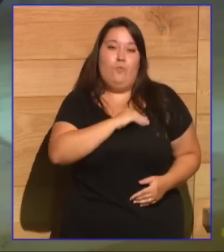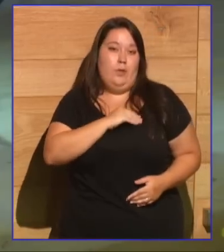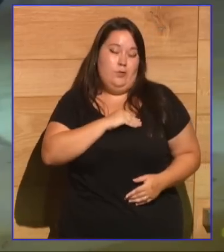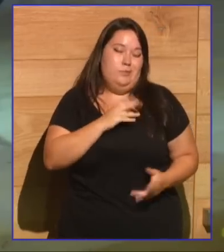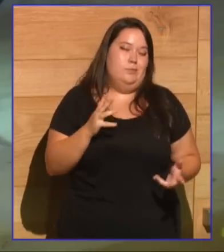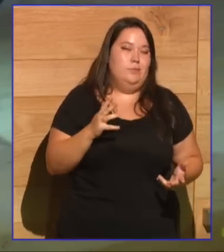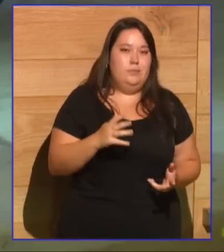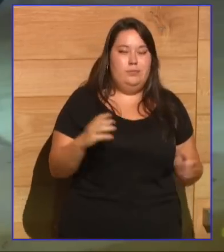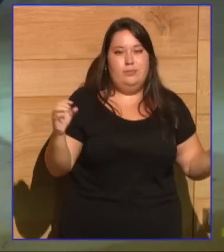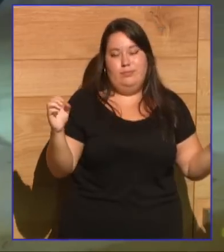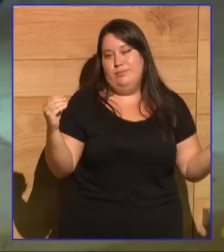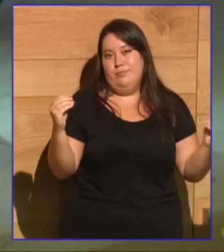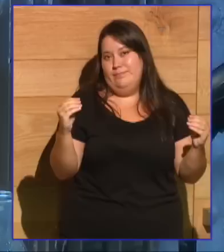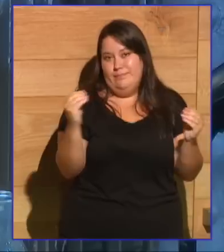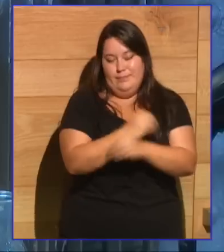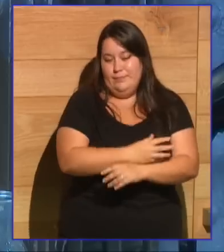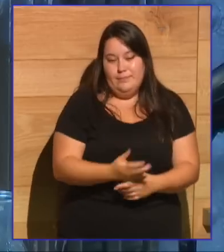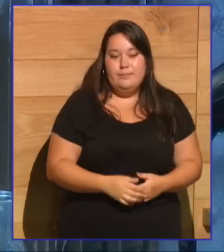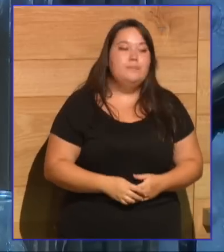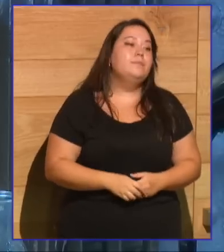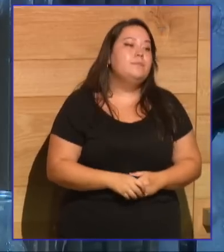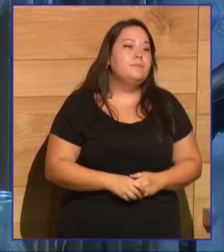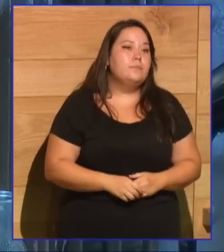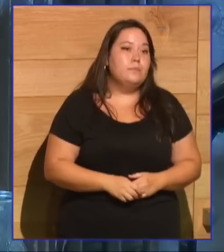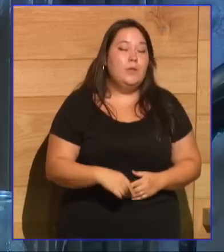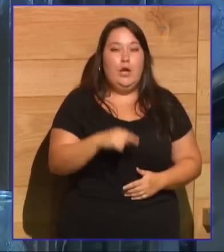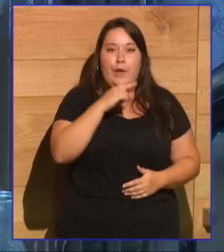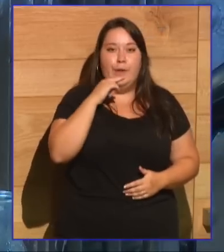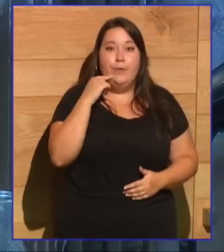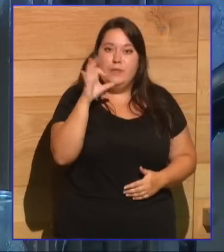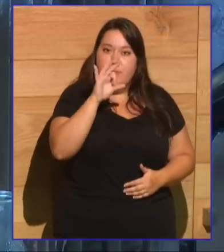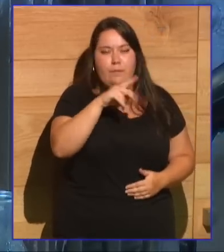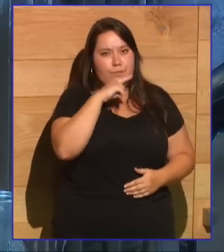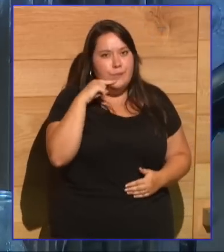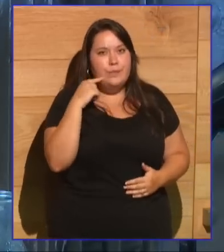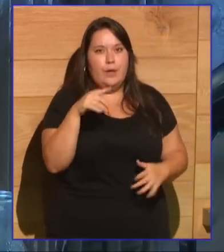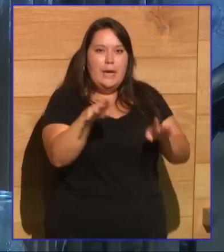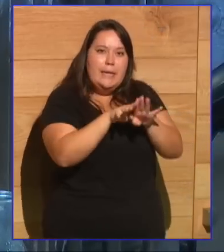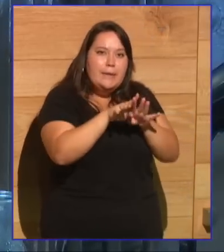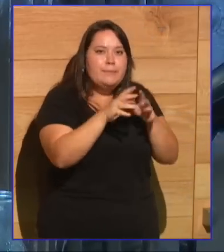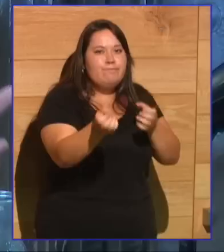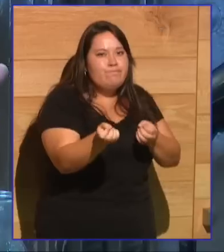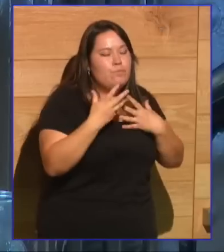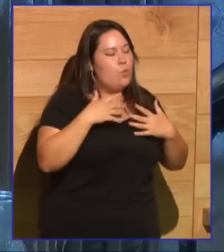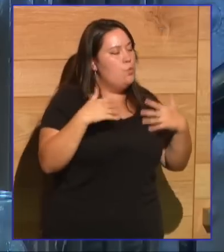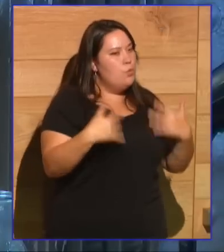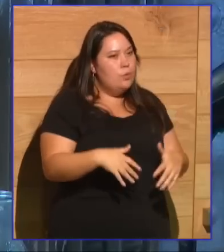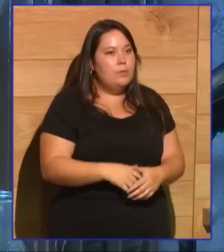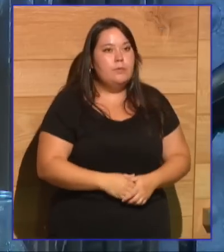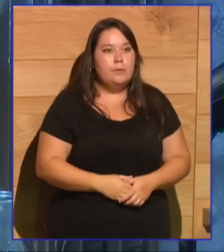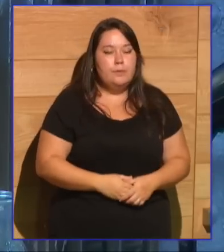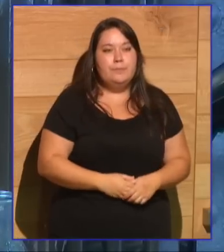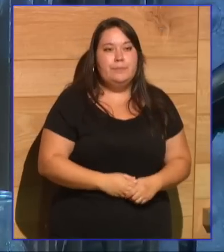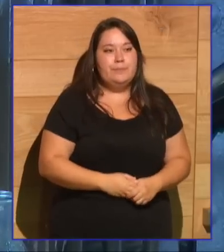tiendo en los defectos le dolió mucho mucho mucho pero normalmente las cosas malas sólo entrega aparejada algo bueno que